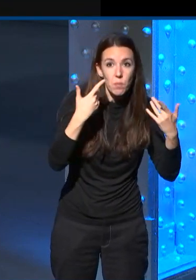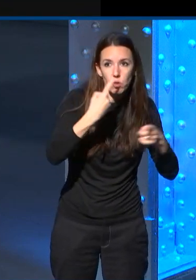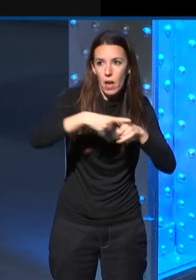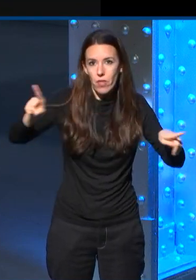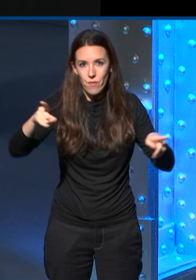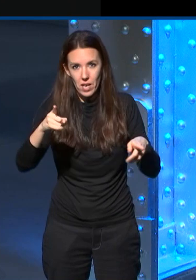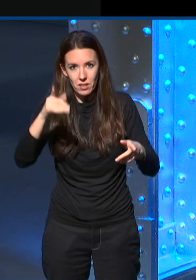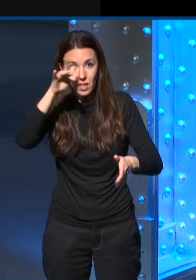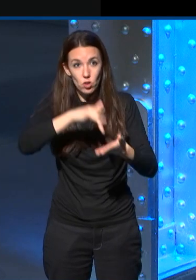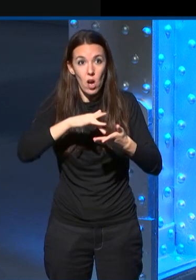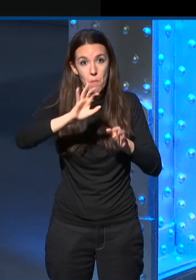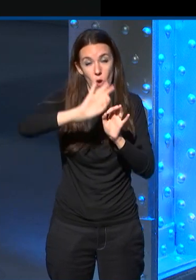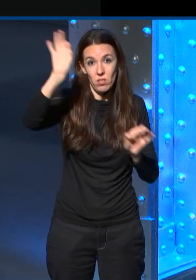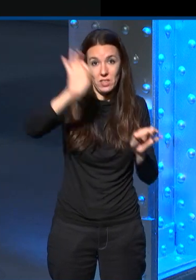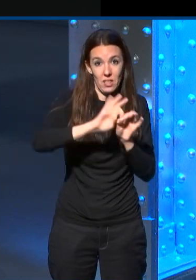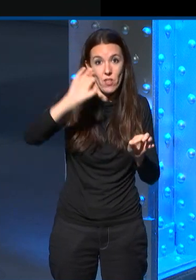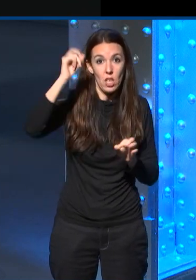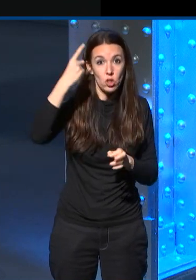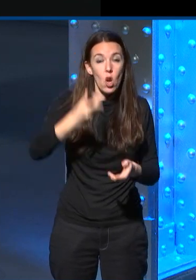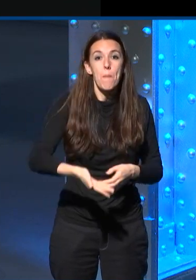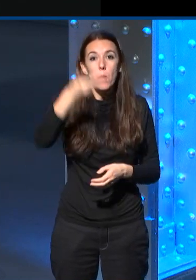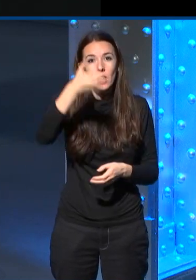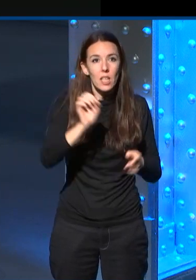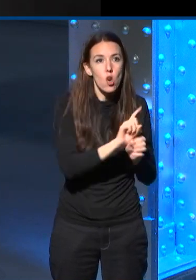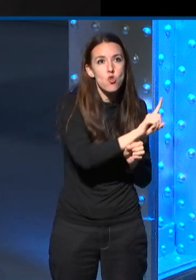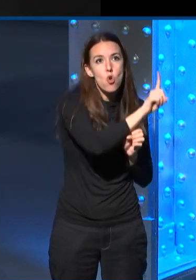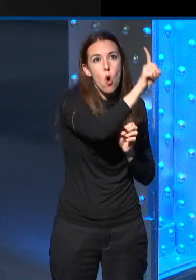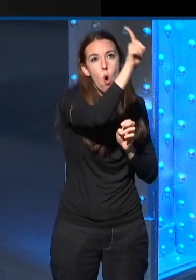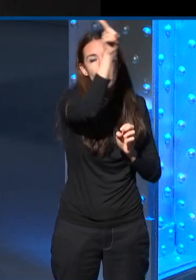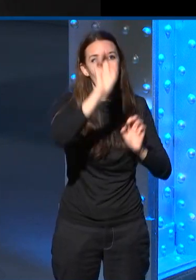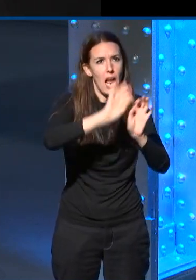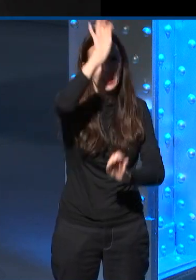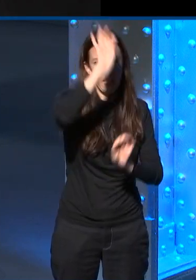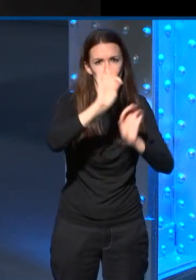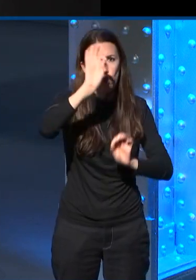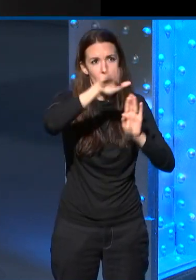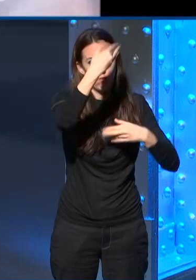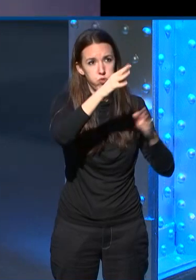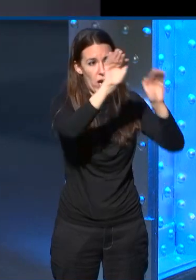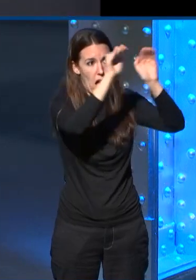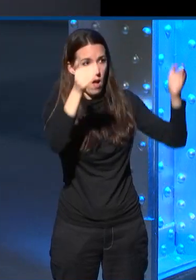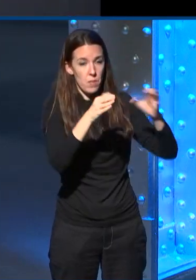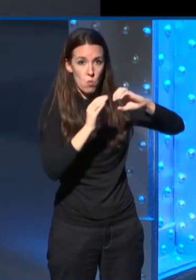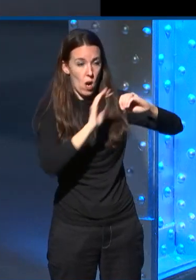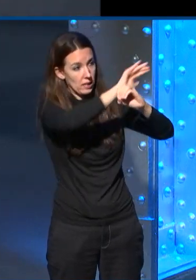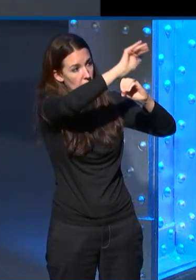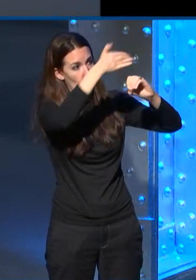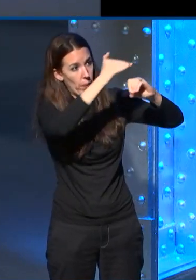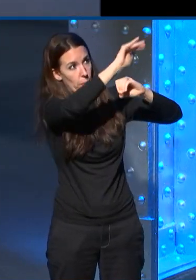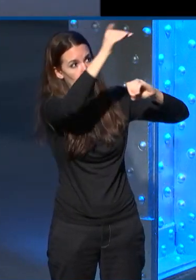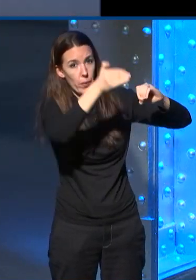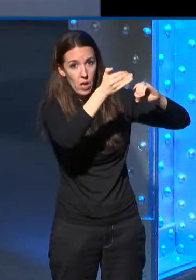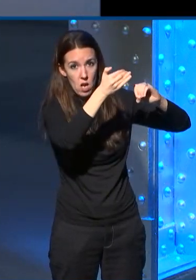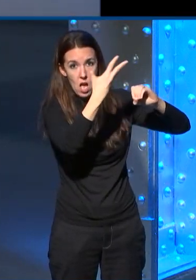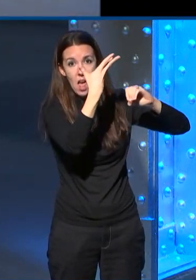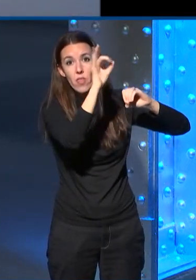efectivamente, a la altura del suelo. Lo que podemos hacer es lanzar un cohete que se lanza hasta alturas estratosféricas. La estratosfera es una de las capas de la atmósfera que termina aproximadamente en